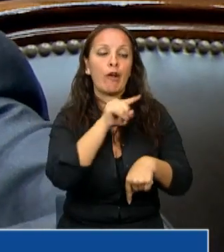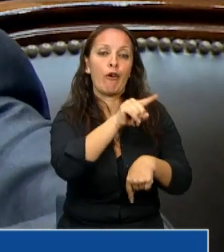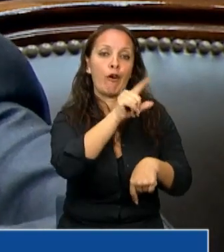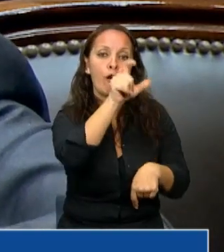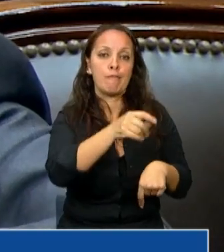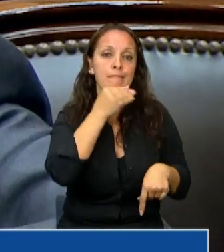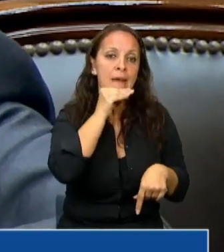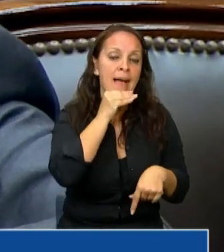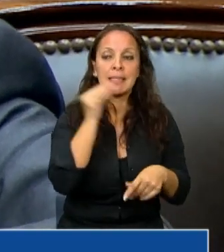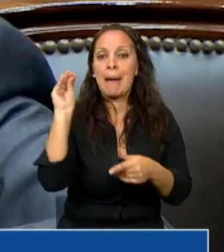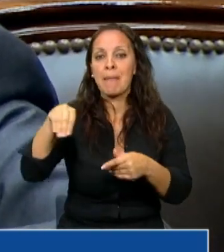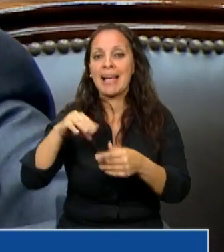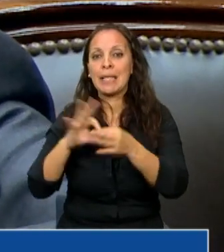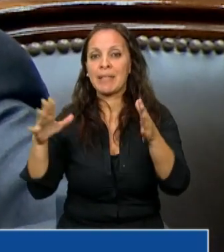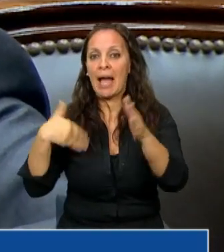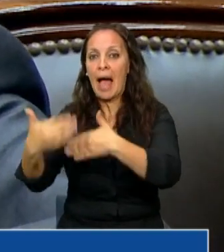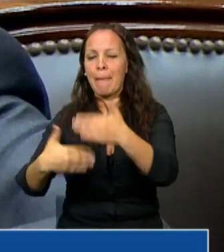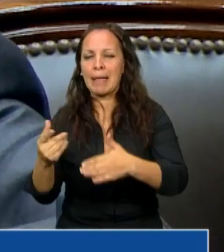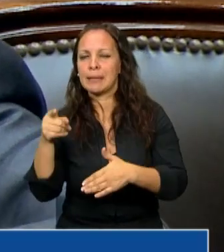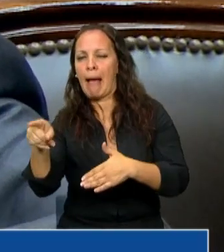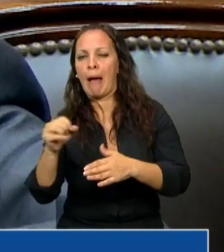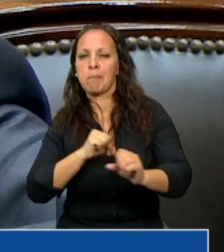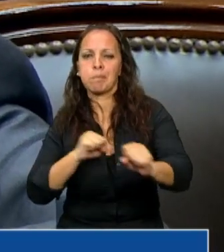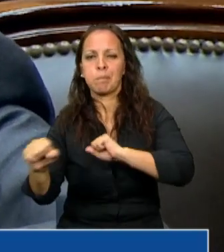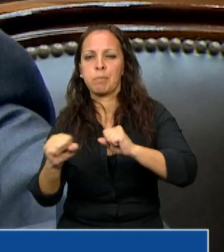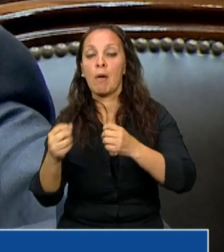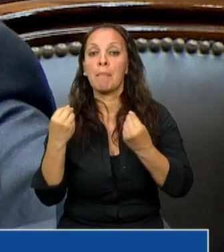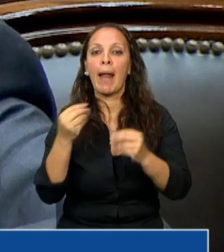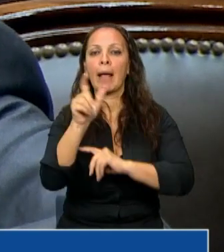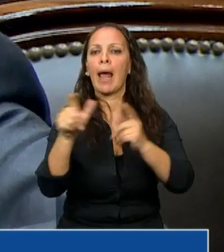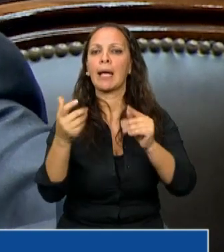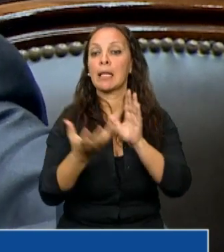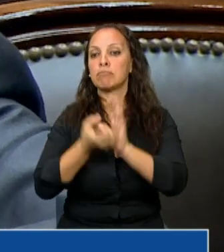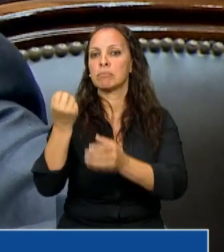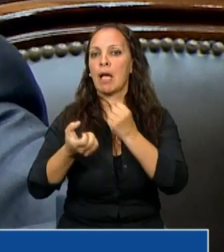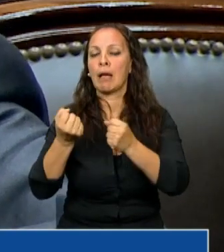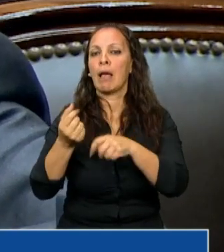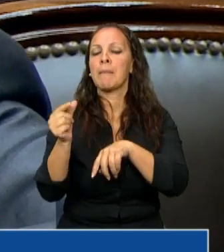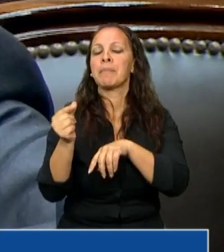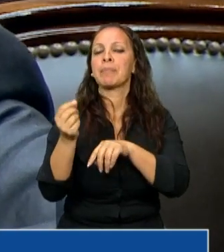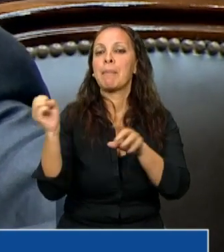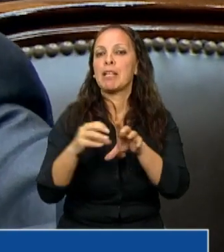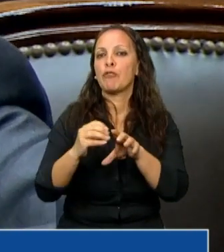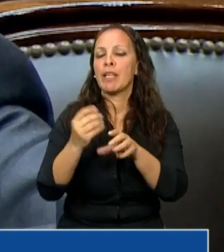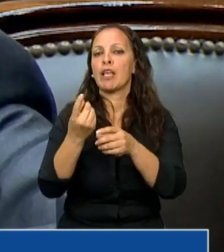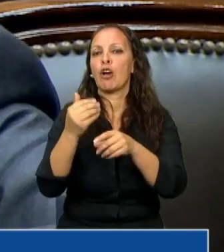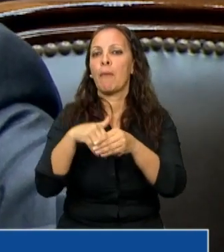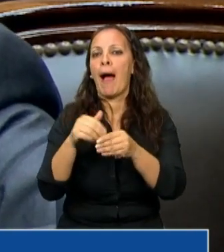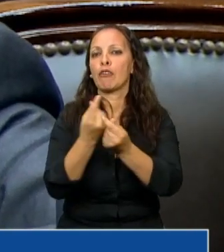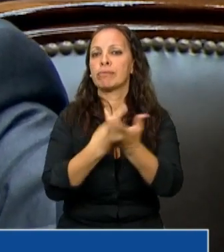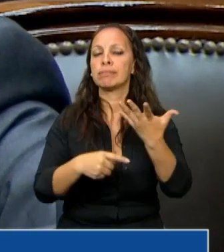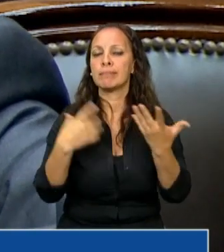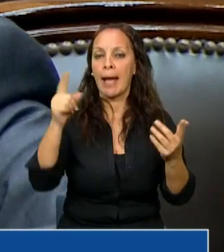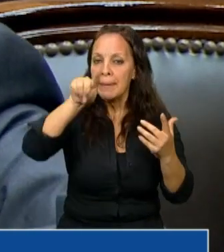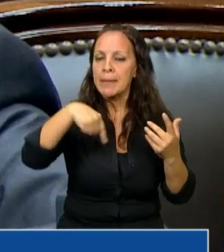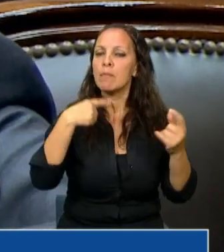y la Libertad Avanza, que incita a que la gente saque los plazos fijos de los bancos, nos están metiendo en un